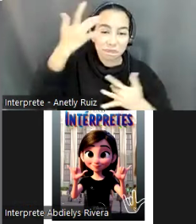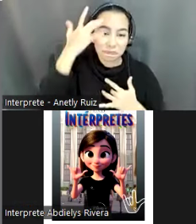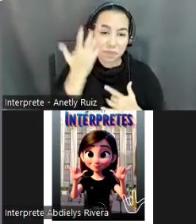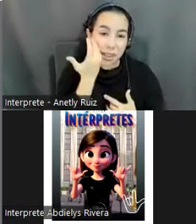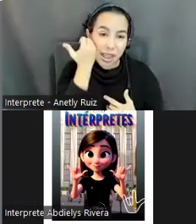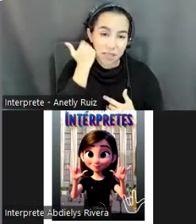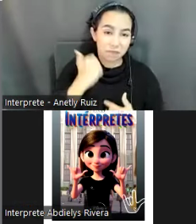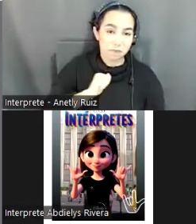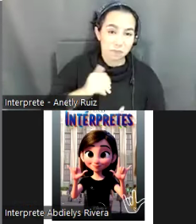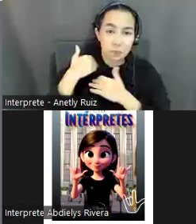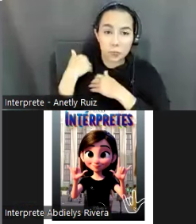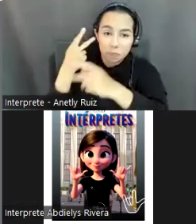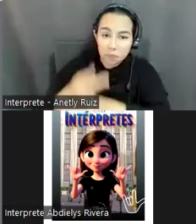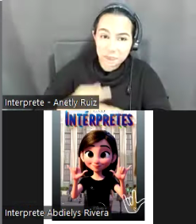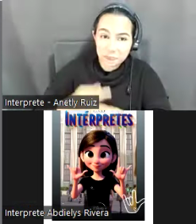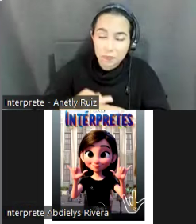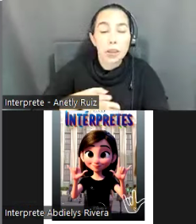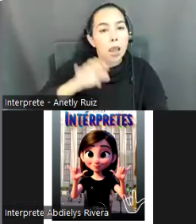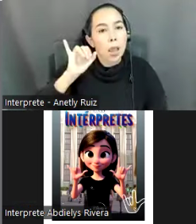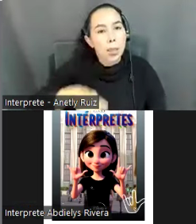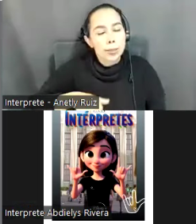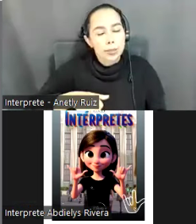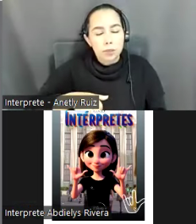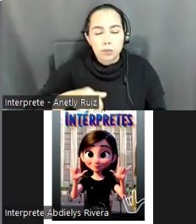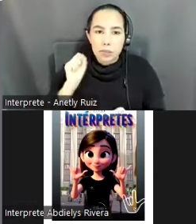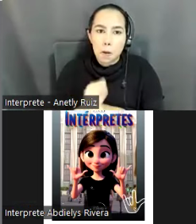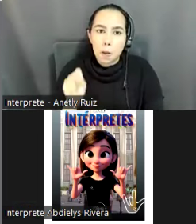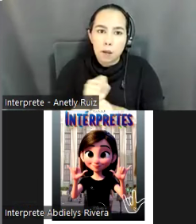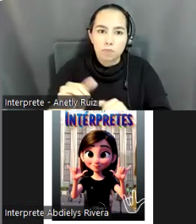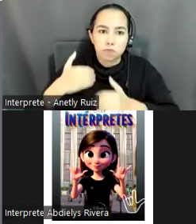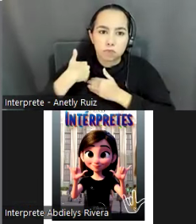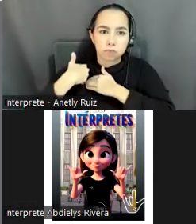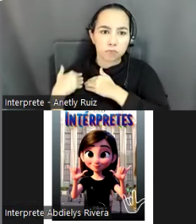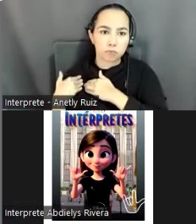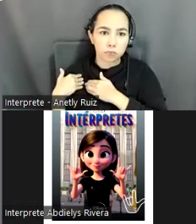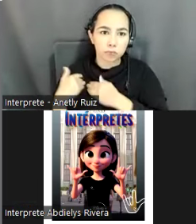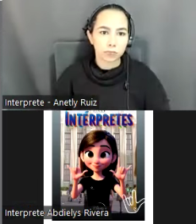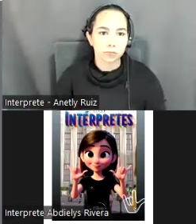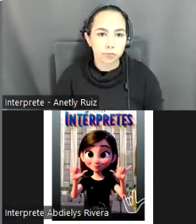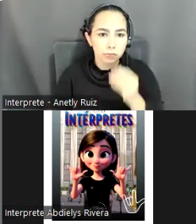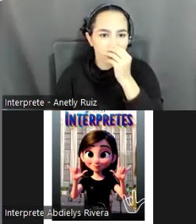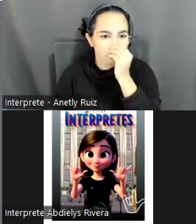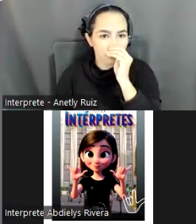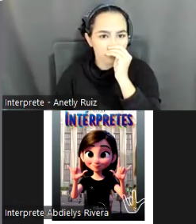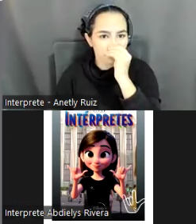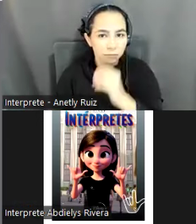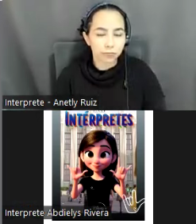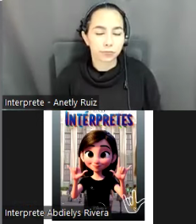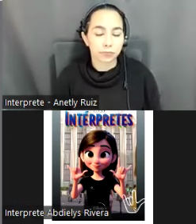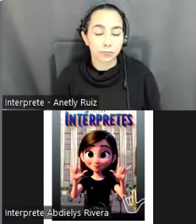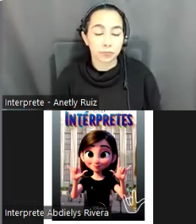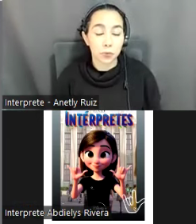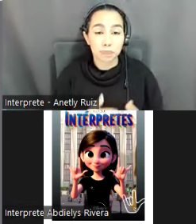factor bastante el workload en ese coordinador porque no hay recursos para los